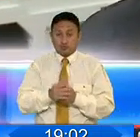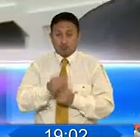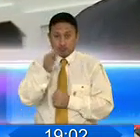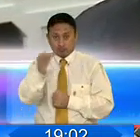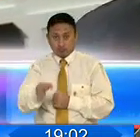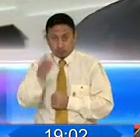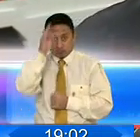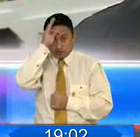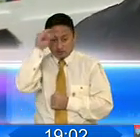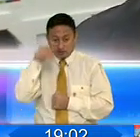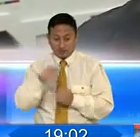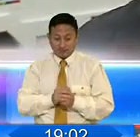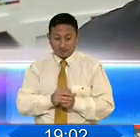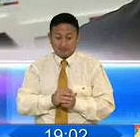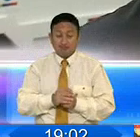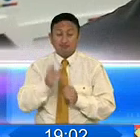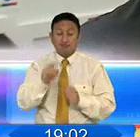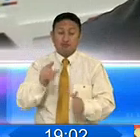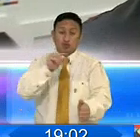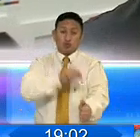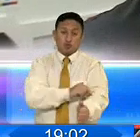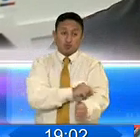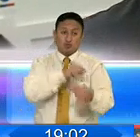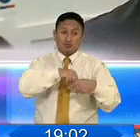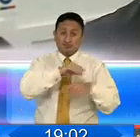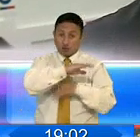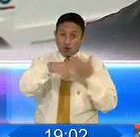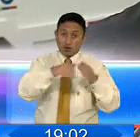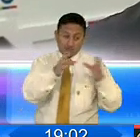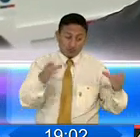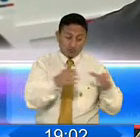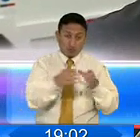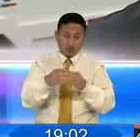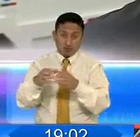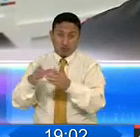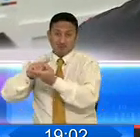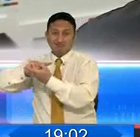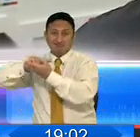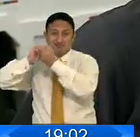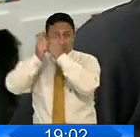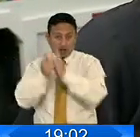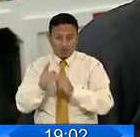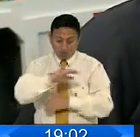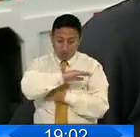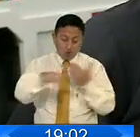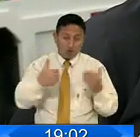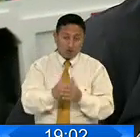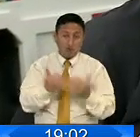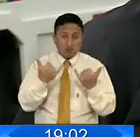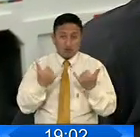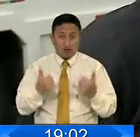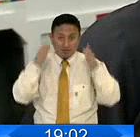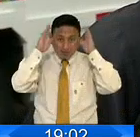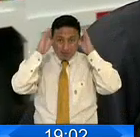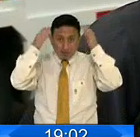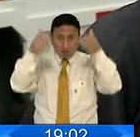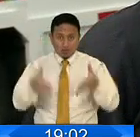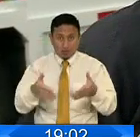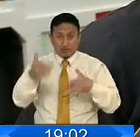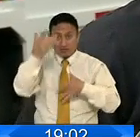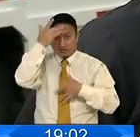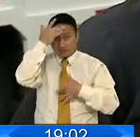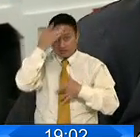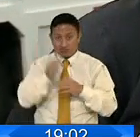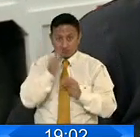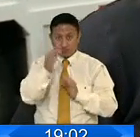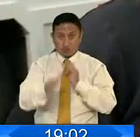COVID, el servicio transfusional es una hospitalización COVID y el servicio de hospital del día es una hospitalización COVID. Es decir, cada una de las áreas de infraestructuras